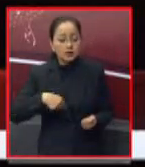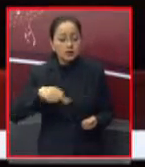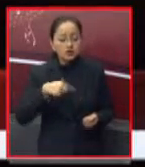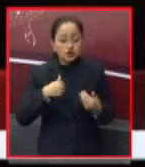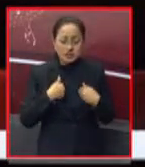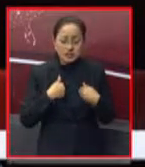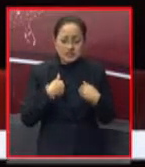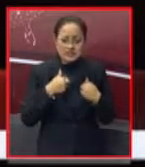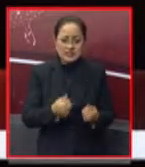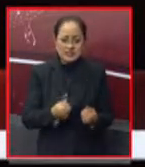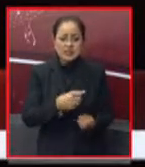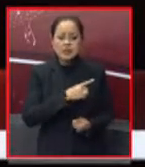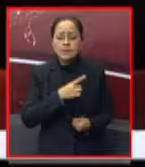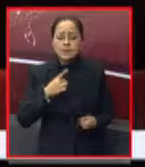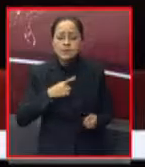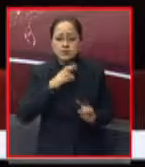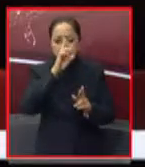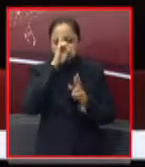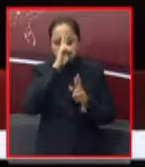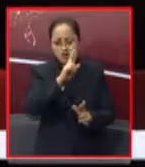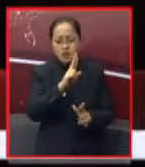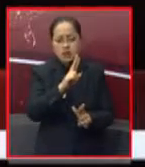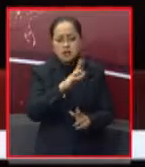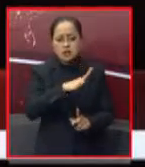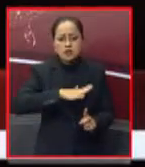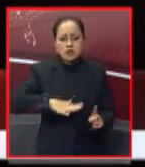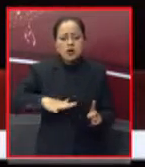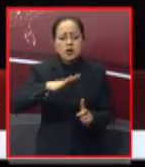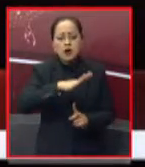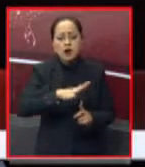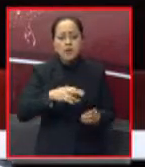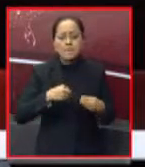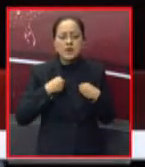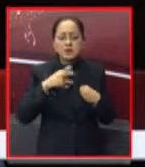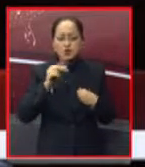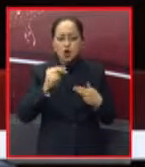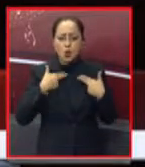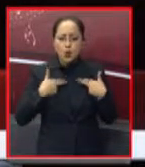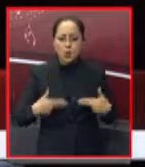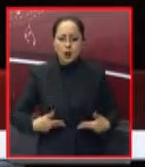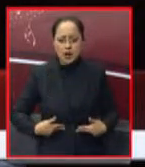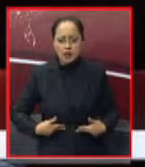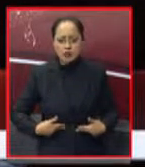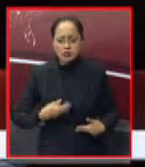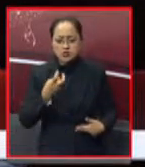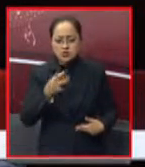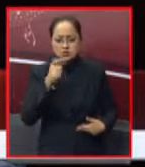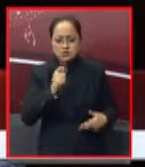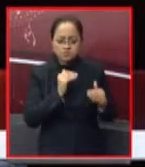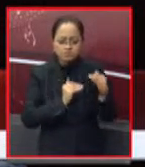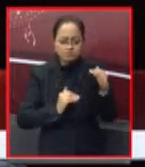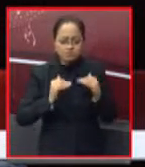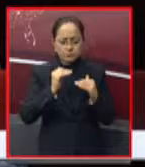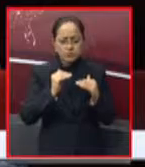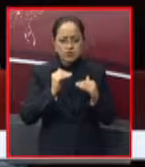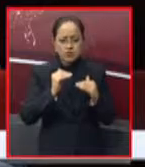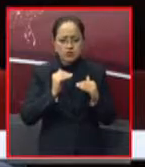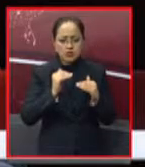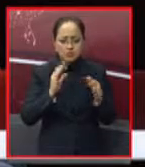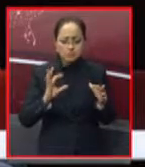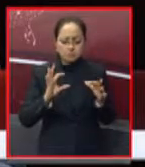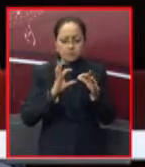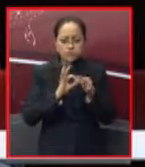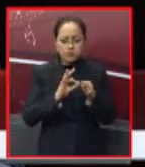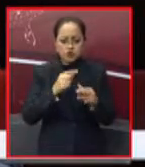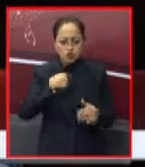que debemos de respetar a los seres vivos no humanos nos pone en la categoría de lo que somos,